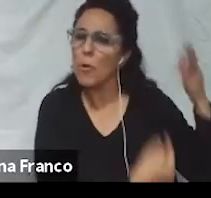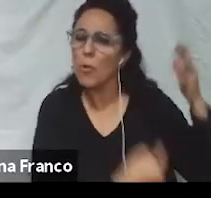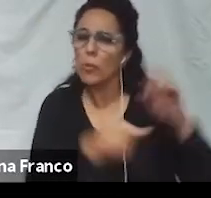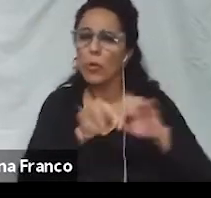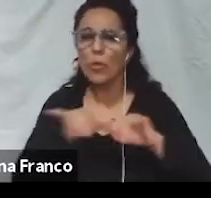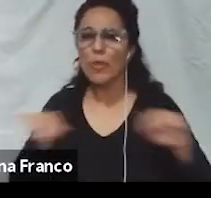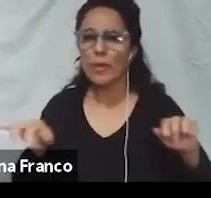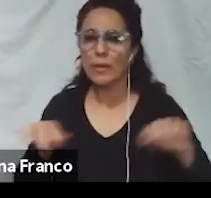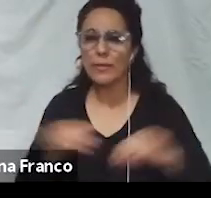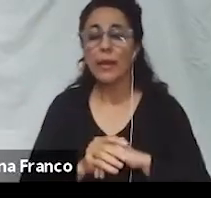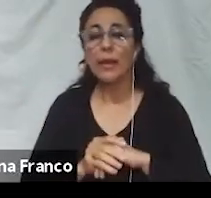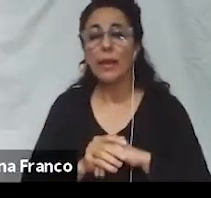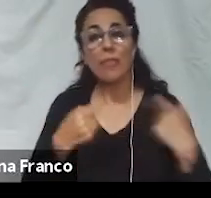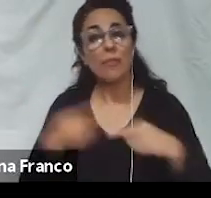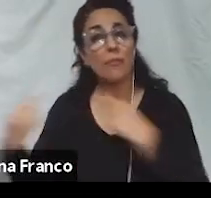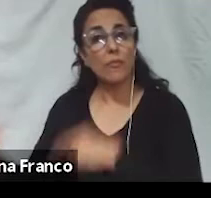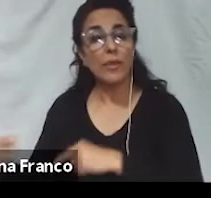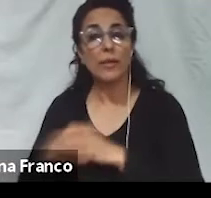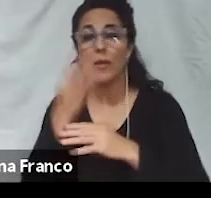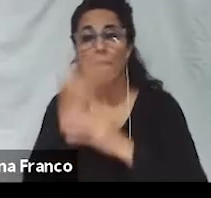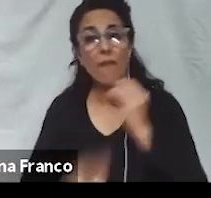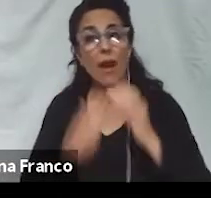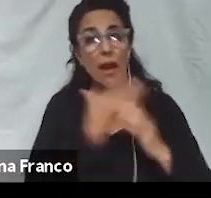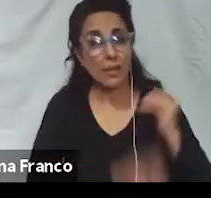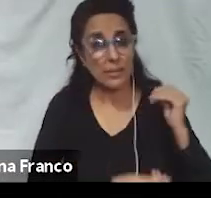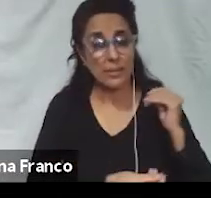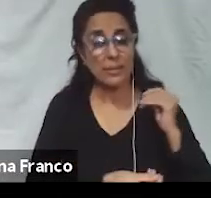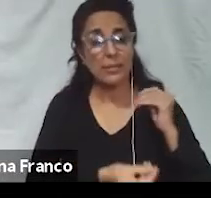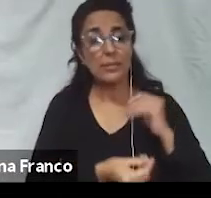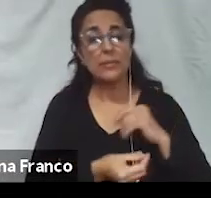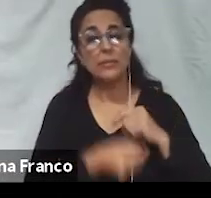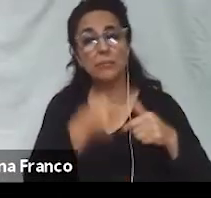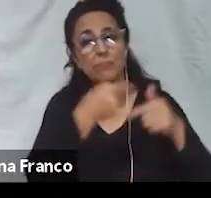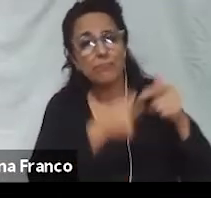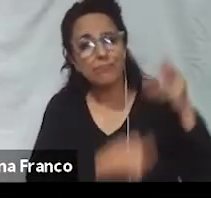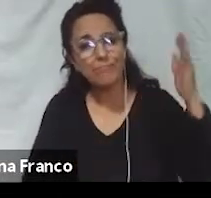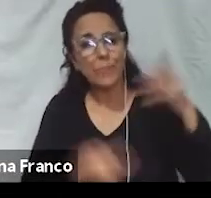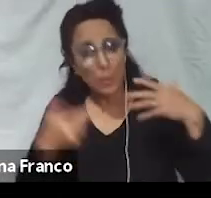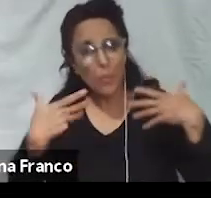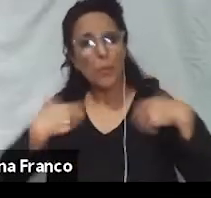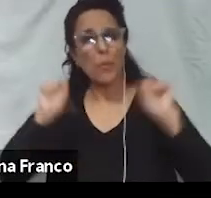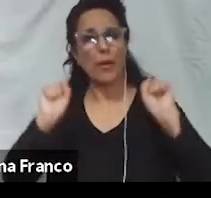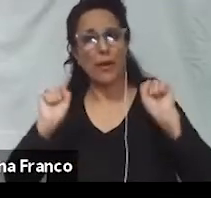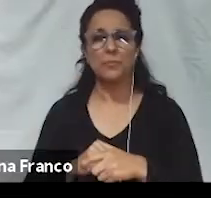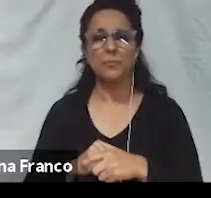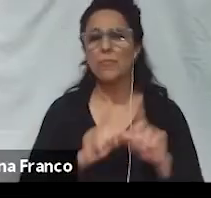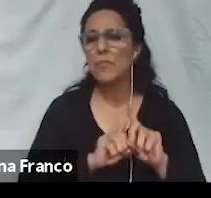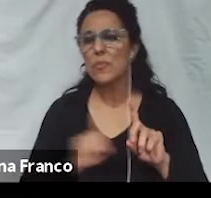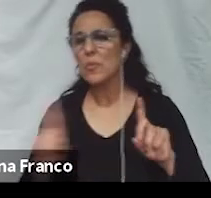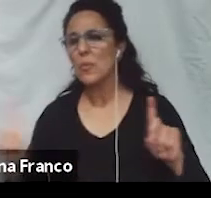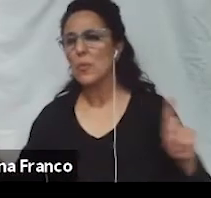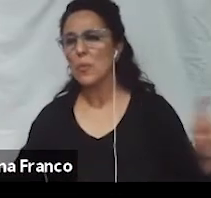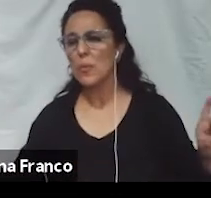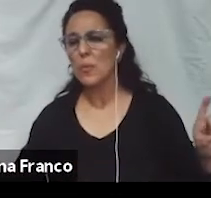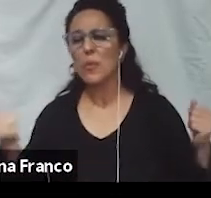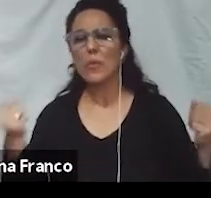y también tiene diferentes tipos de documentos como las fallas y un montón de cosas que podemos encontrar. Durante